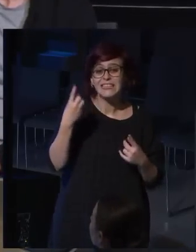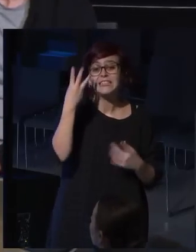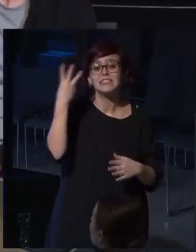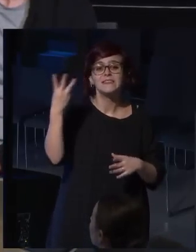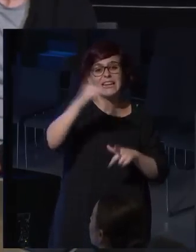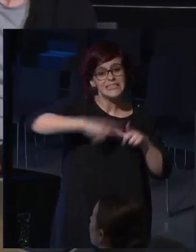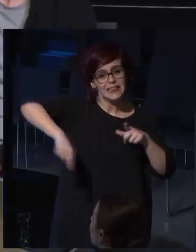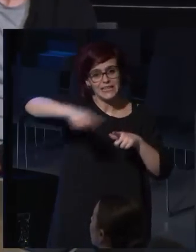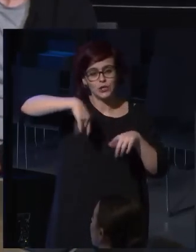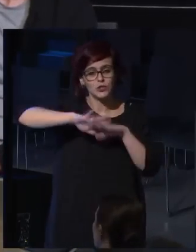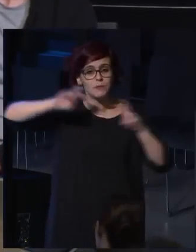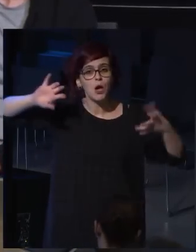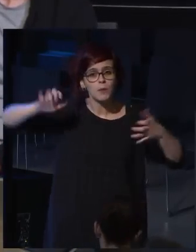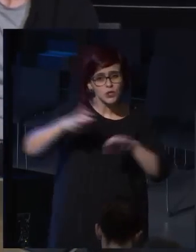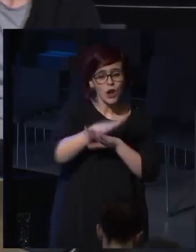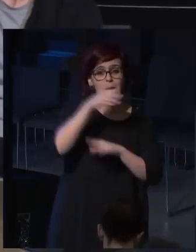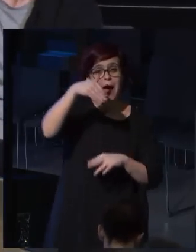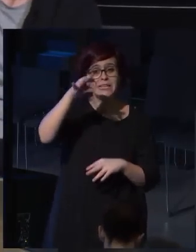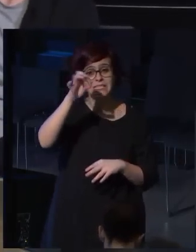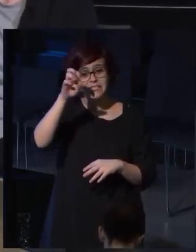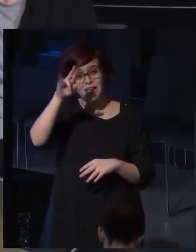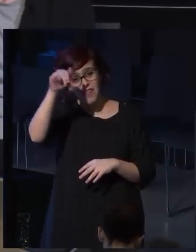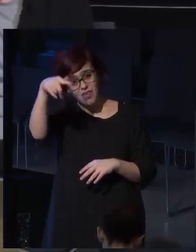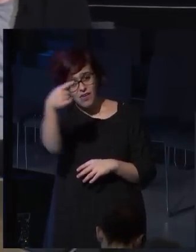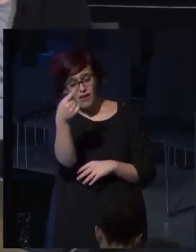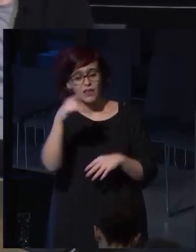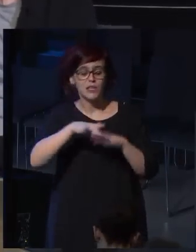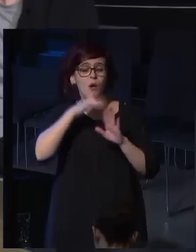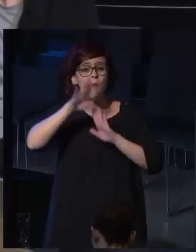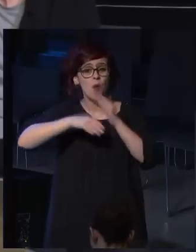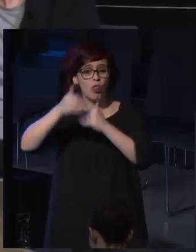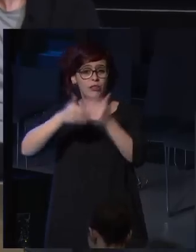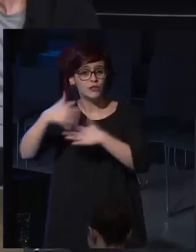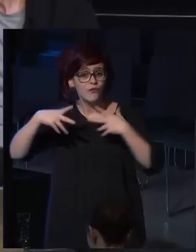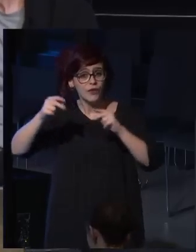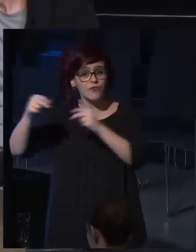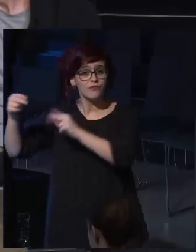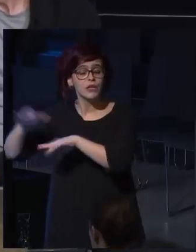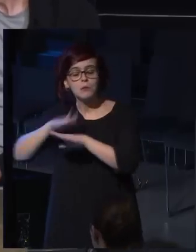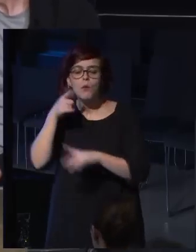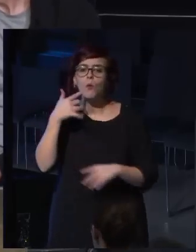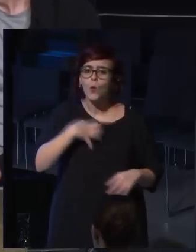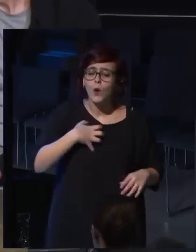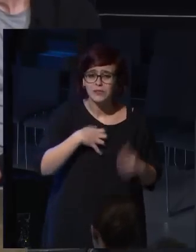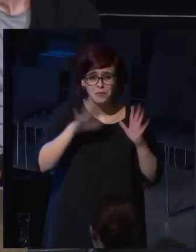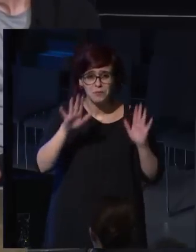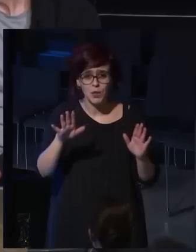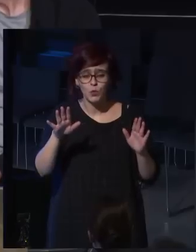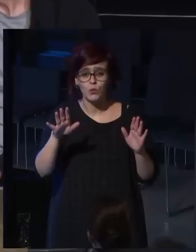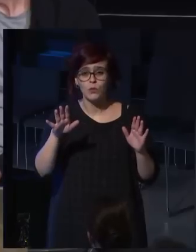en entenderlo bien del todo, lo del compresor, el mastering y un montón de procesos finales que hay al final de un disco. El problema es que te